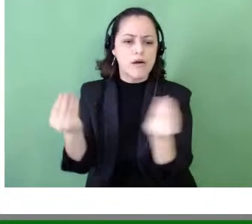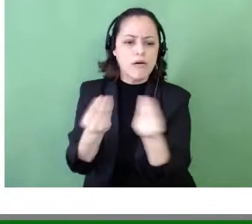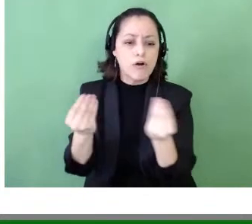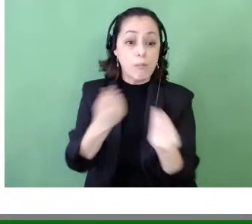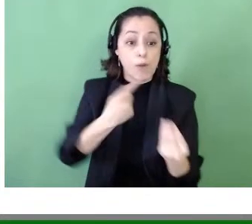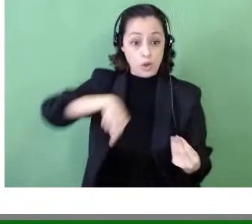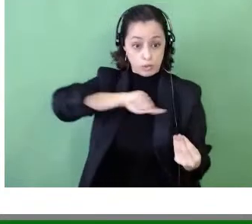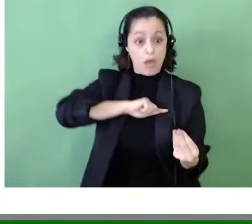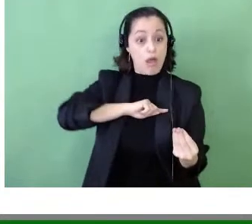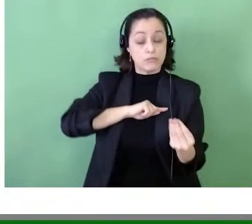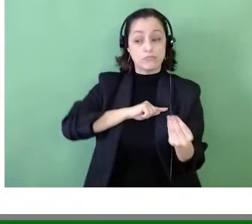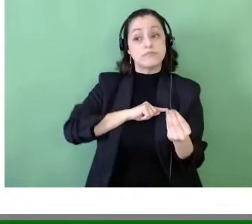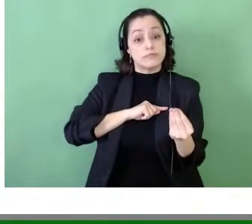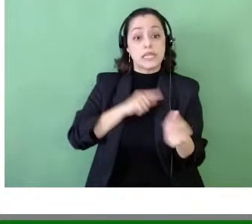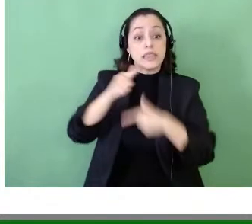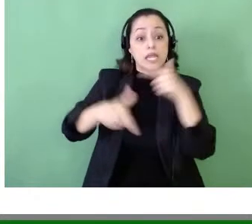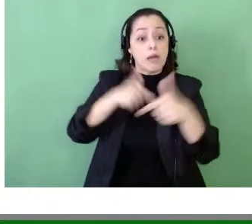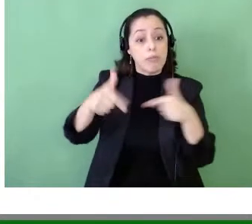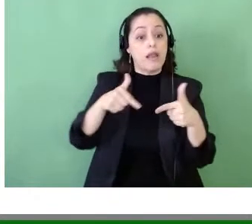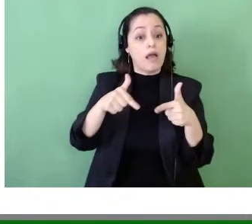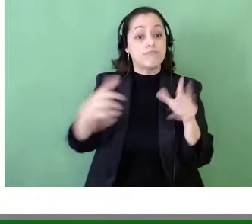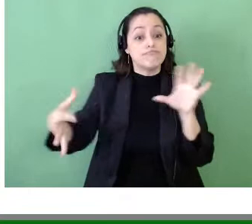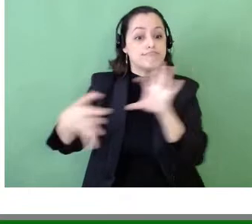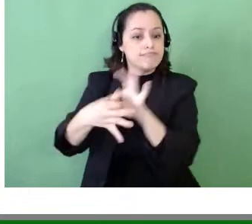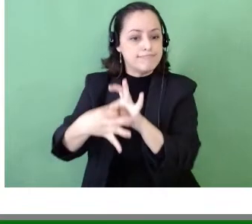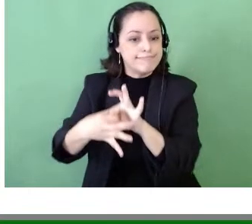podemos trabajar con ella.